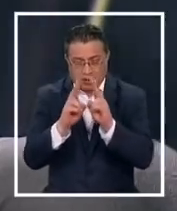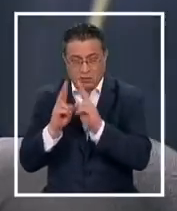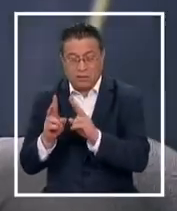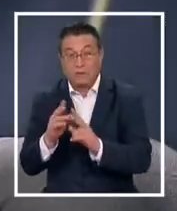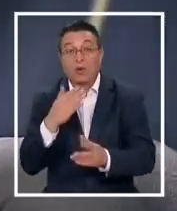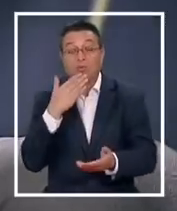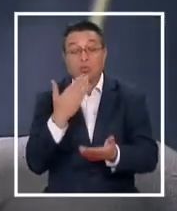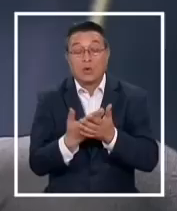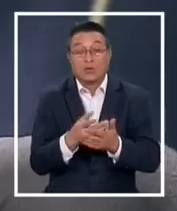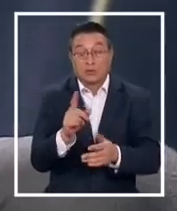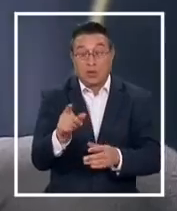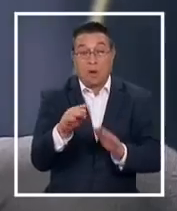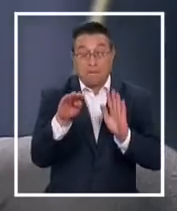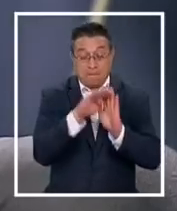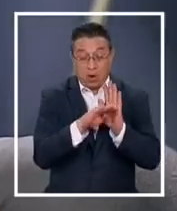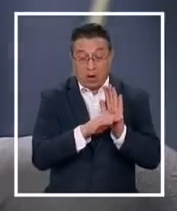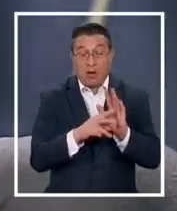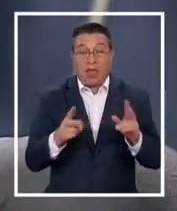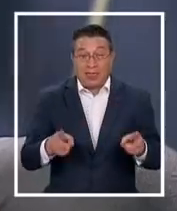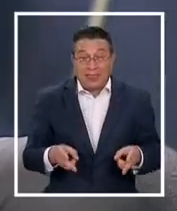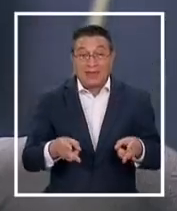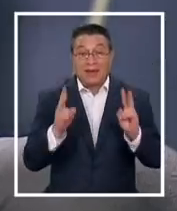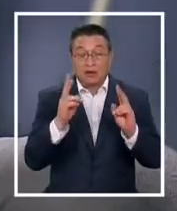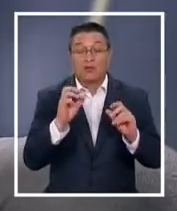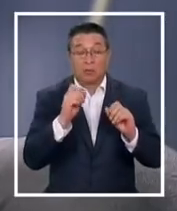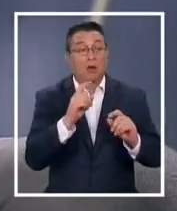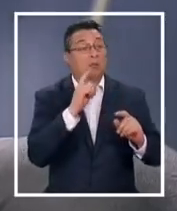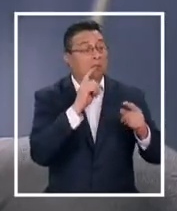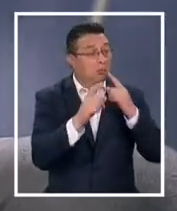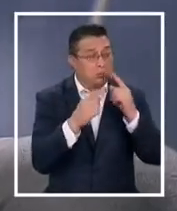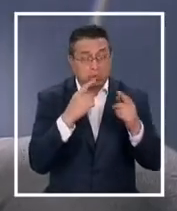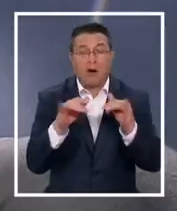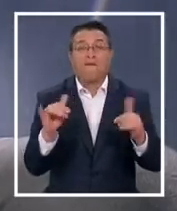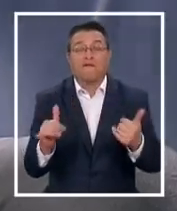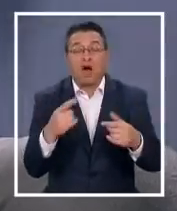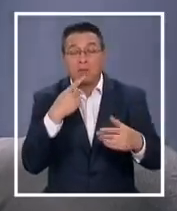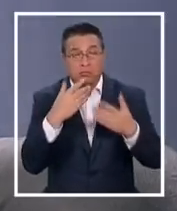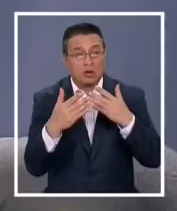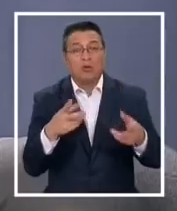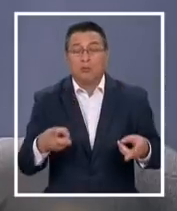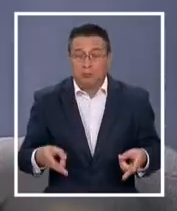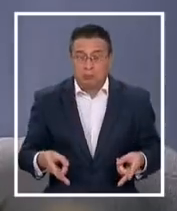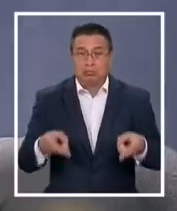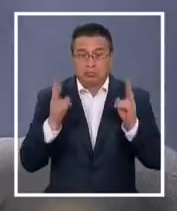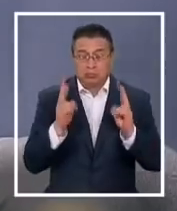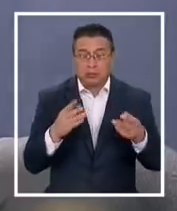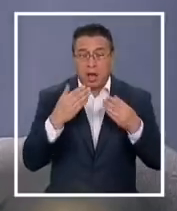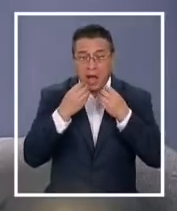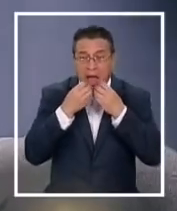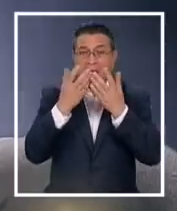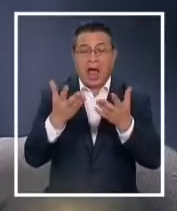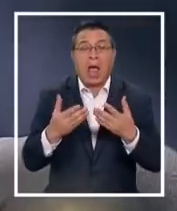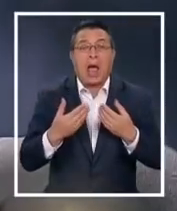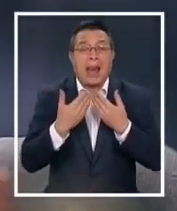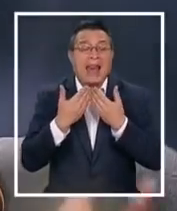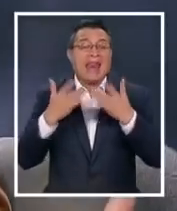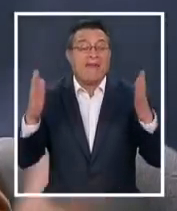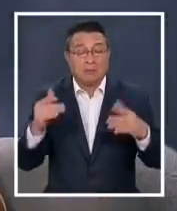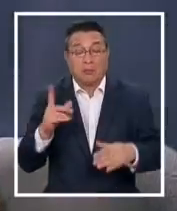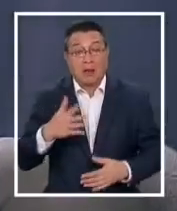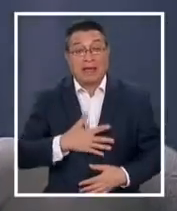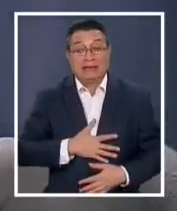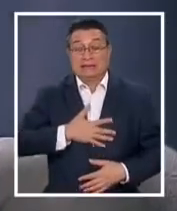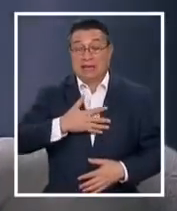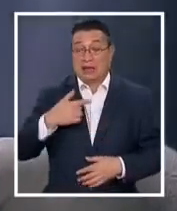cuando un programa, en su legítimo derecho, hace una parodia, hace libertad, ejerce su libertad de expresión, está muy bien, pero quien se